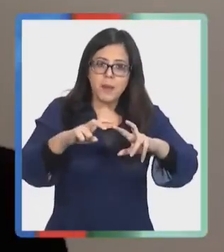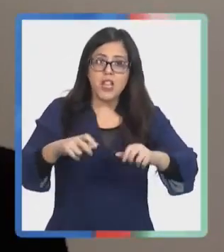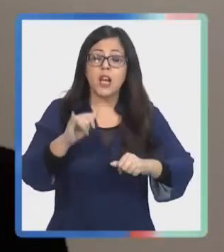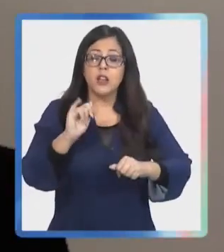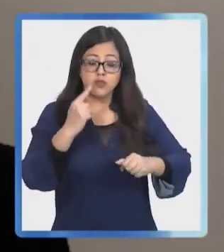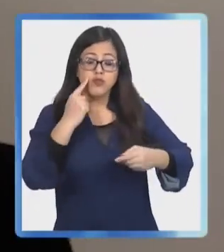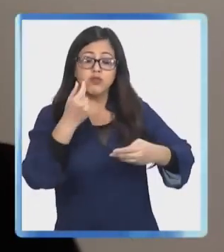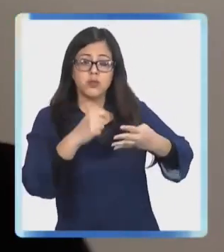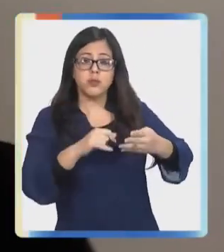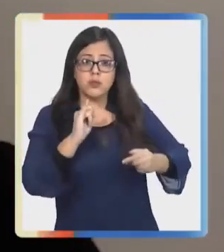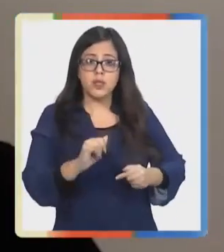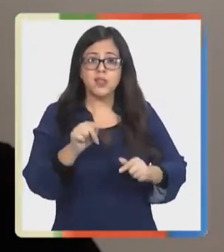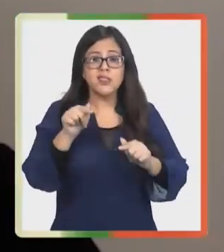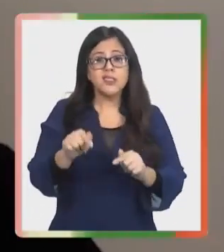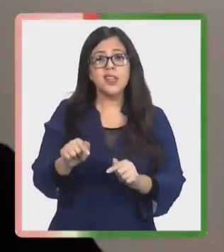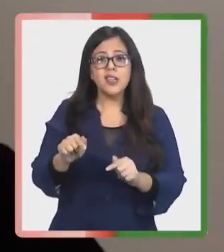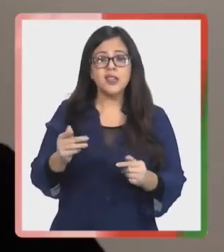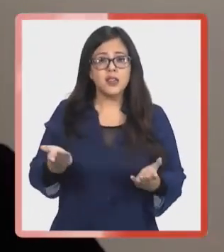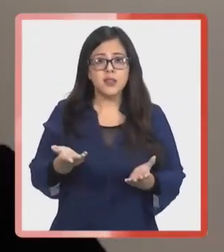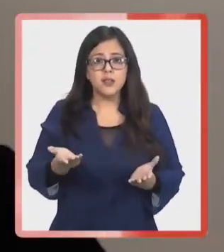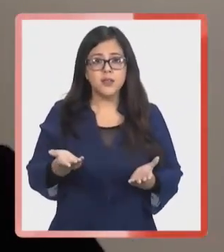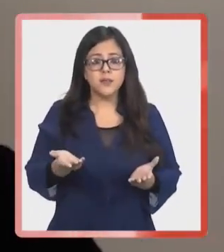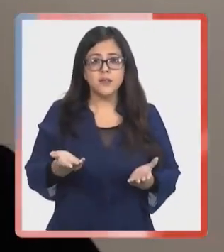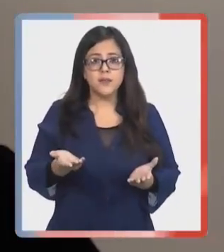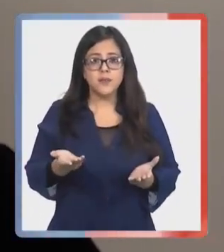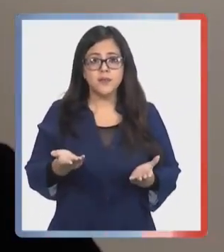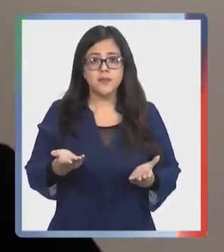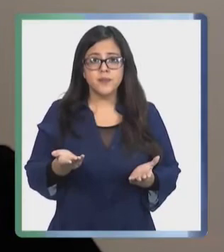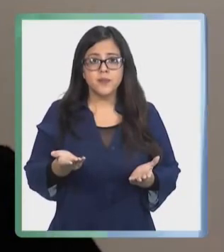¿no? Entonces se vuelve más